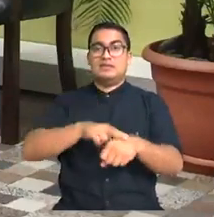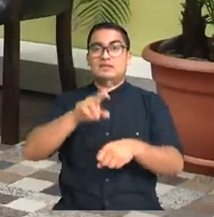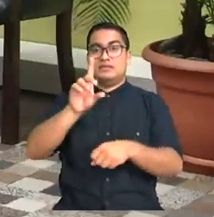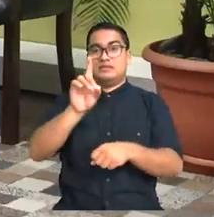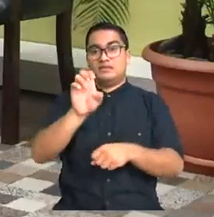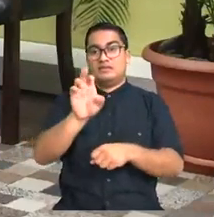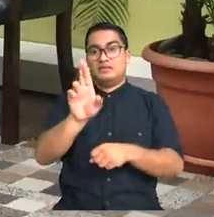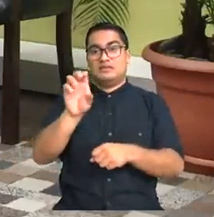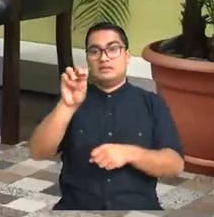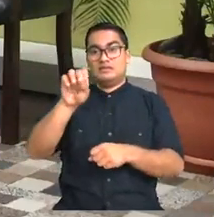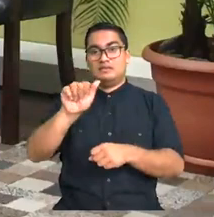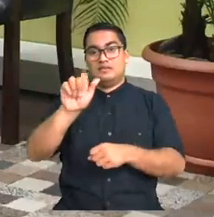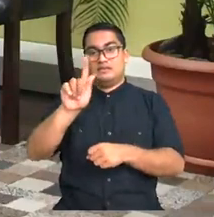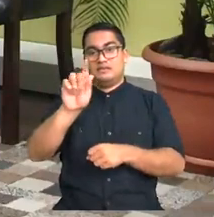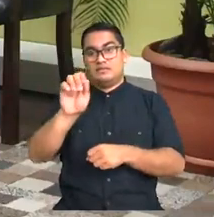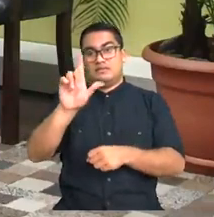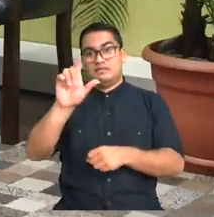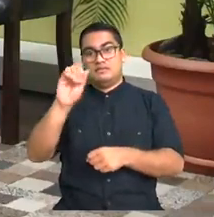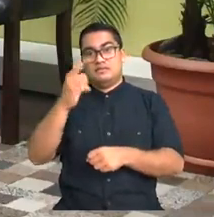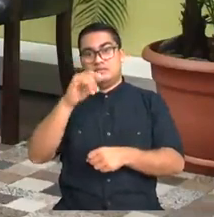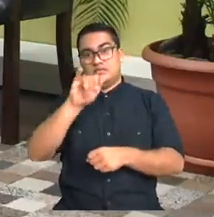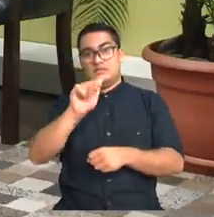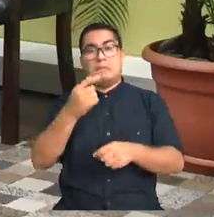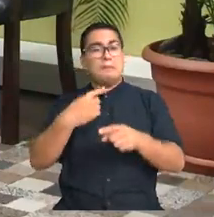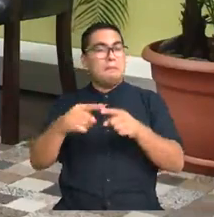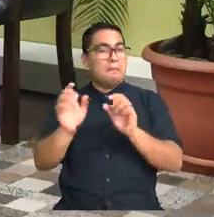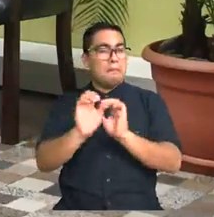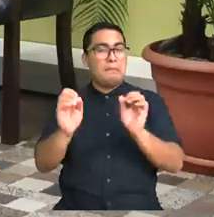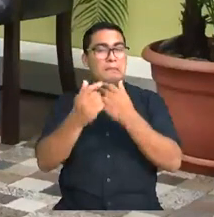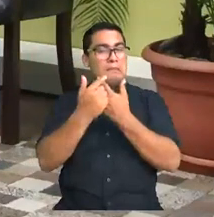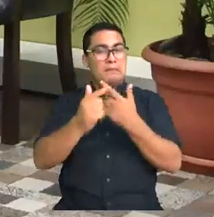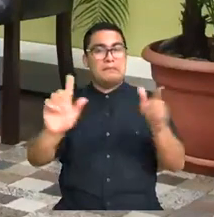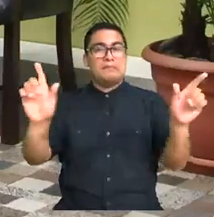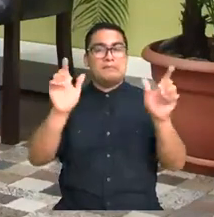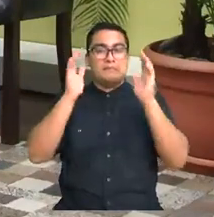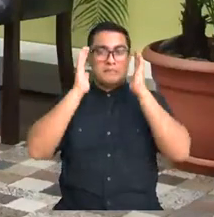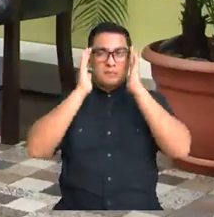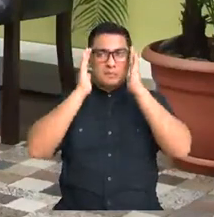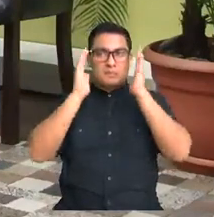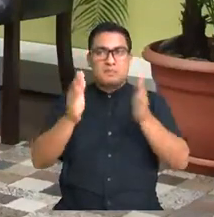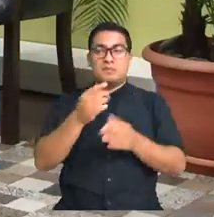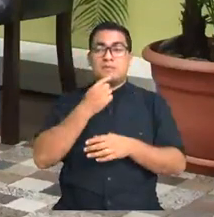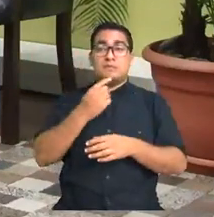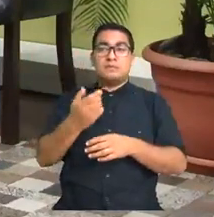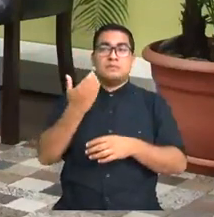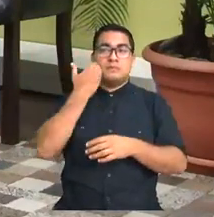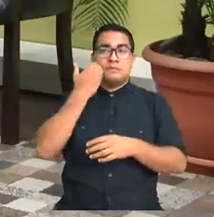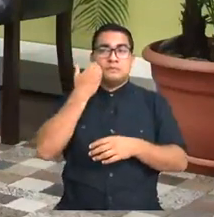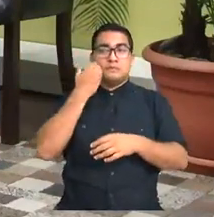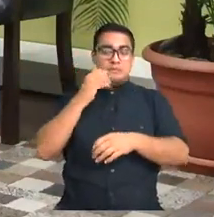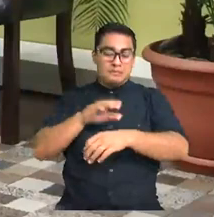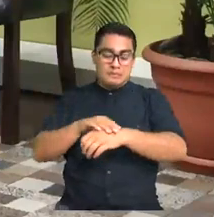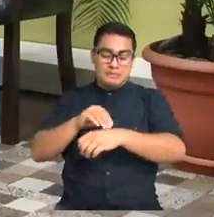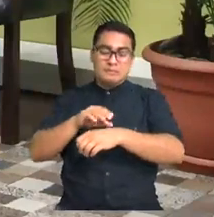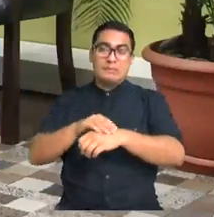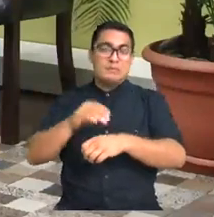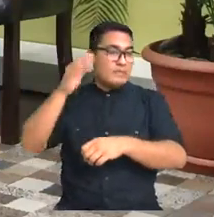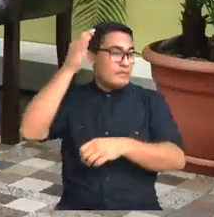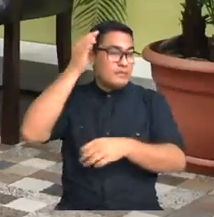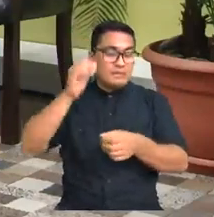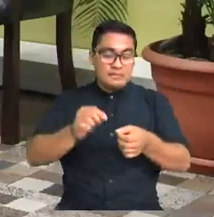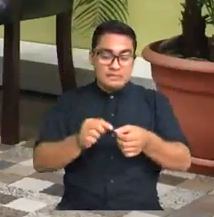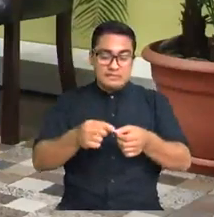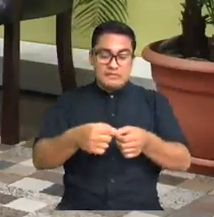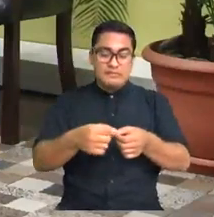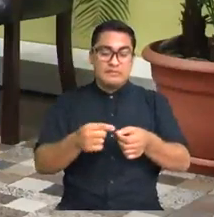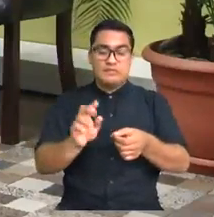es gratuita. ¿Cuáles son las atenciones que ahí se brindan? En el hospital dermatológico se ven enfermedades de la piel, del cabello y de las uñas, por